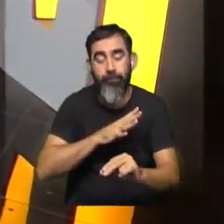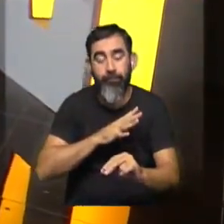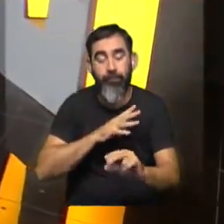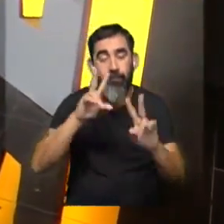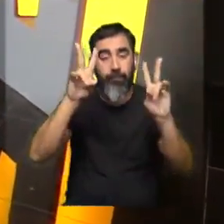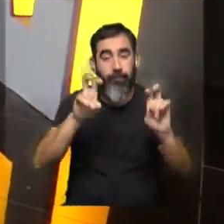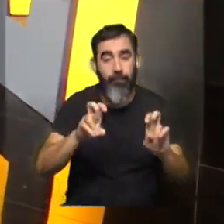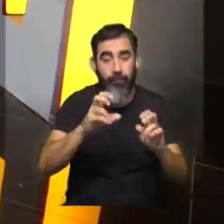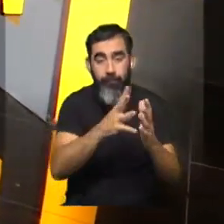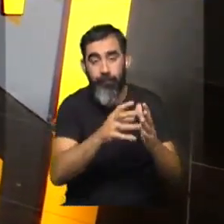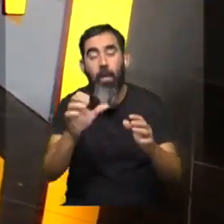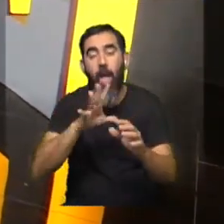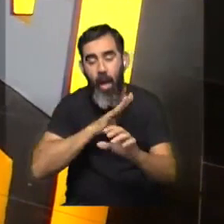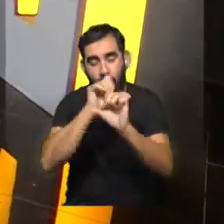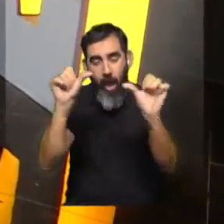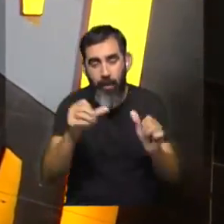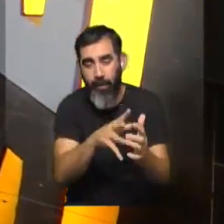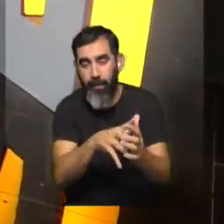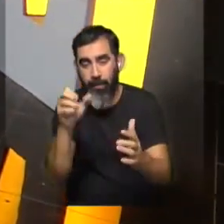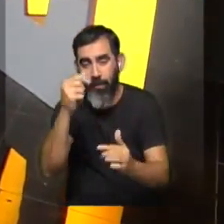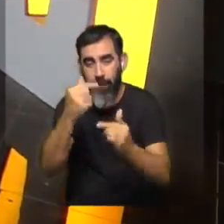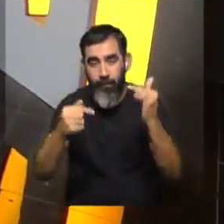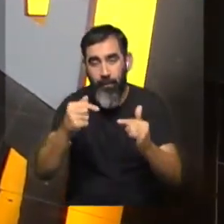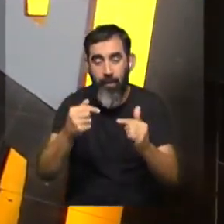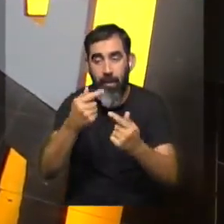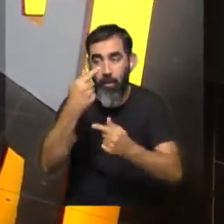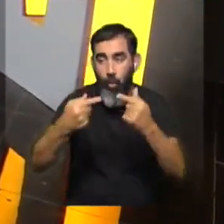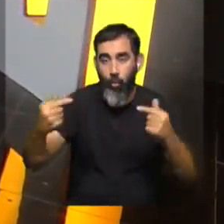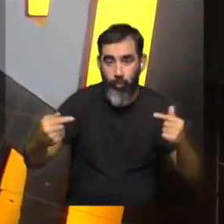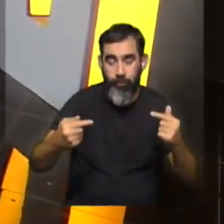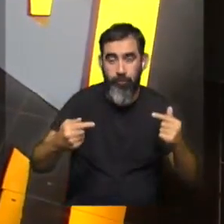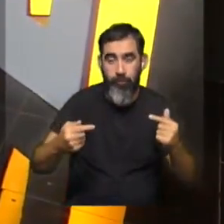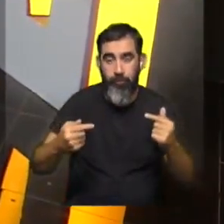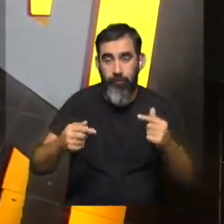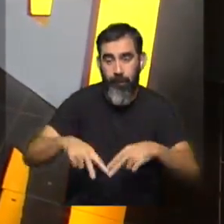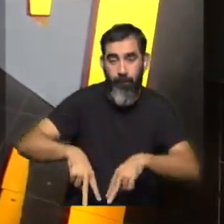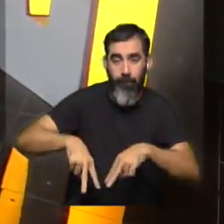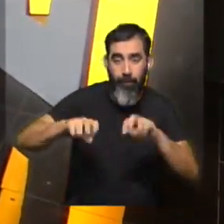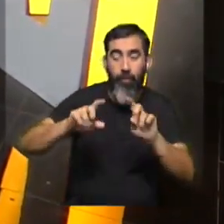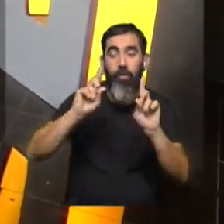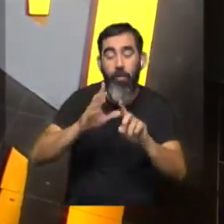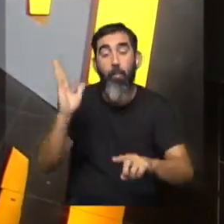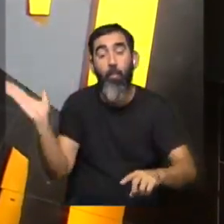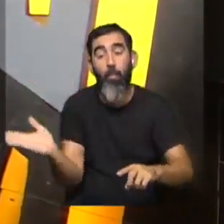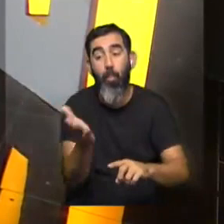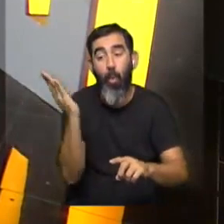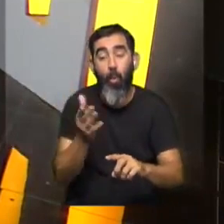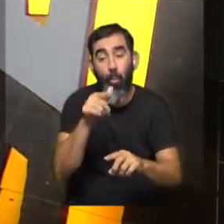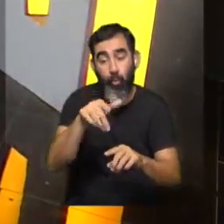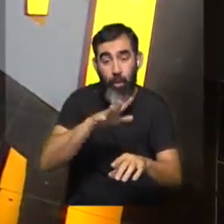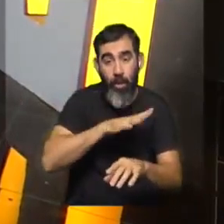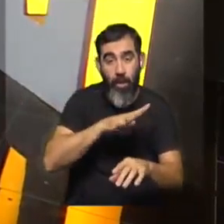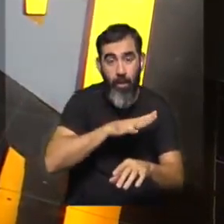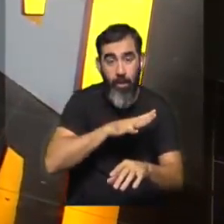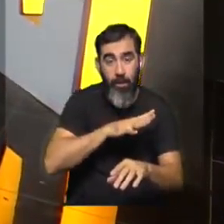también hay una actividad extractiva, hay una salida de recursos y hay sectores productivos, los que trabajan sobre la superficie, que